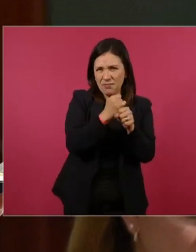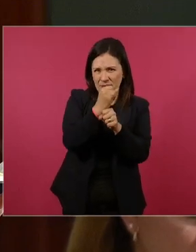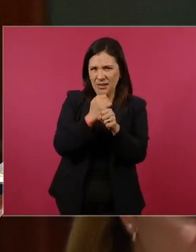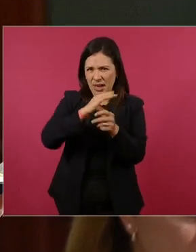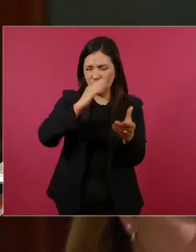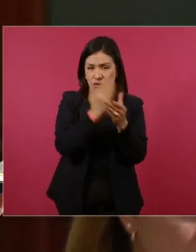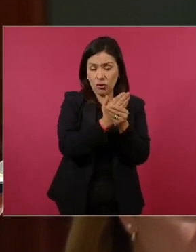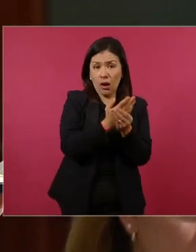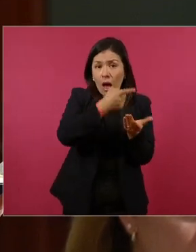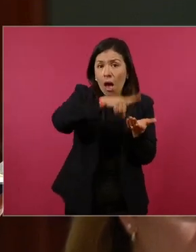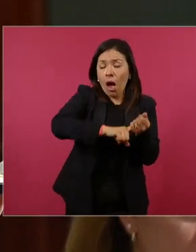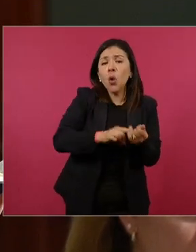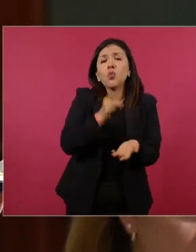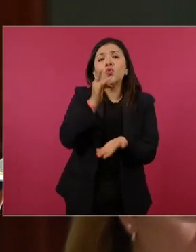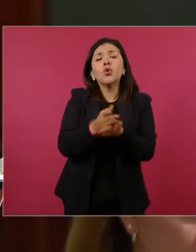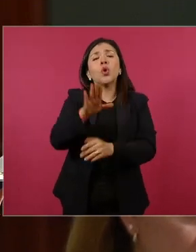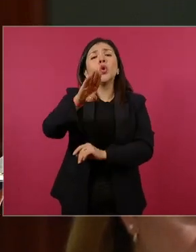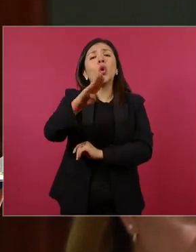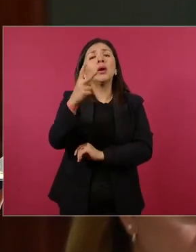solo